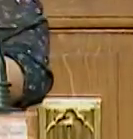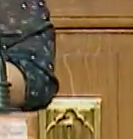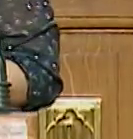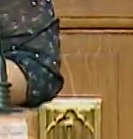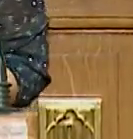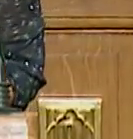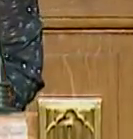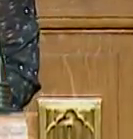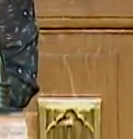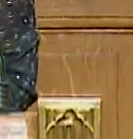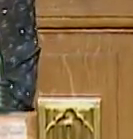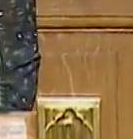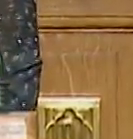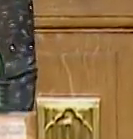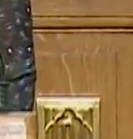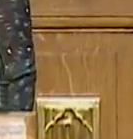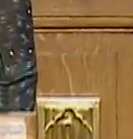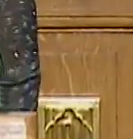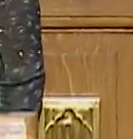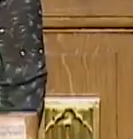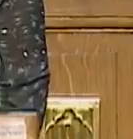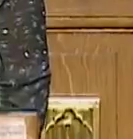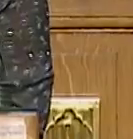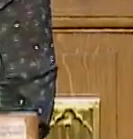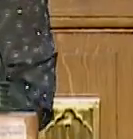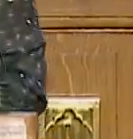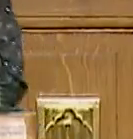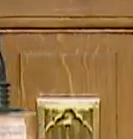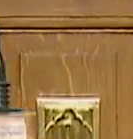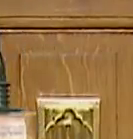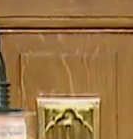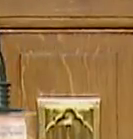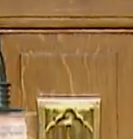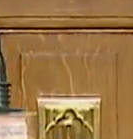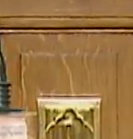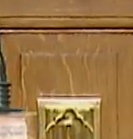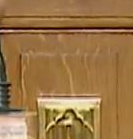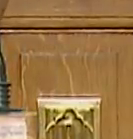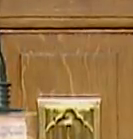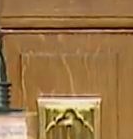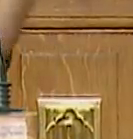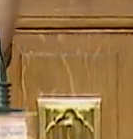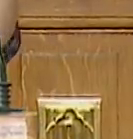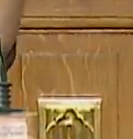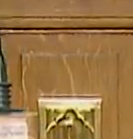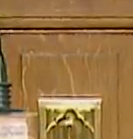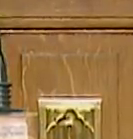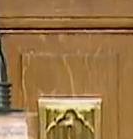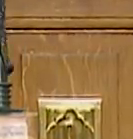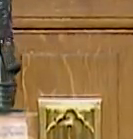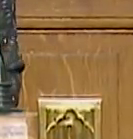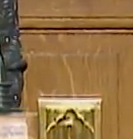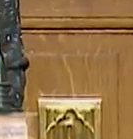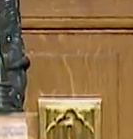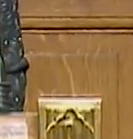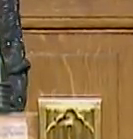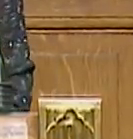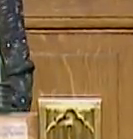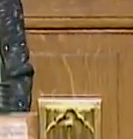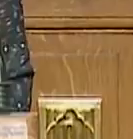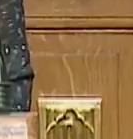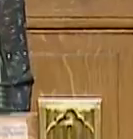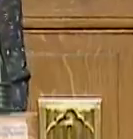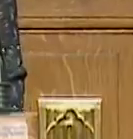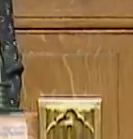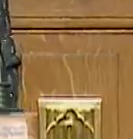de acompañar la maternidad amorosamente, de proteger la vida